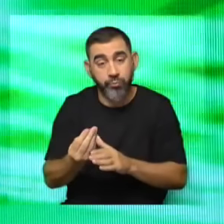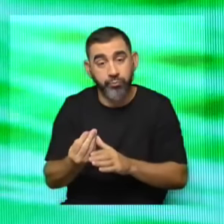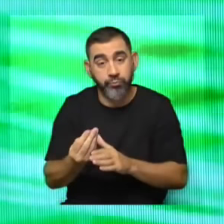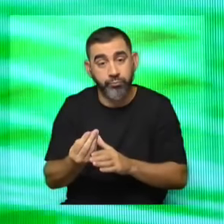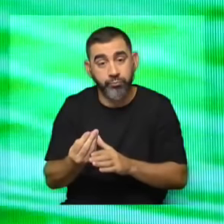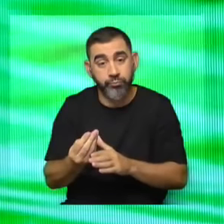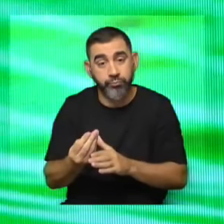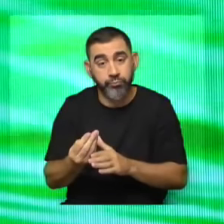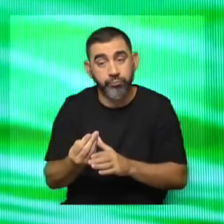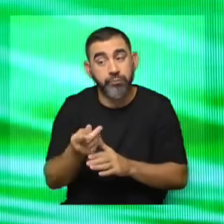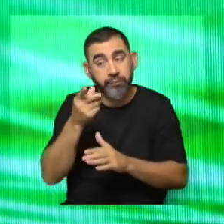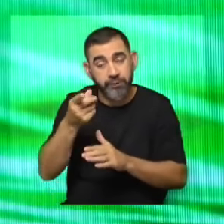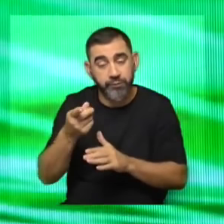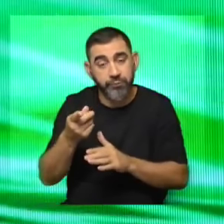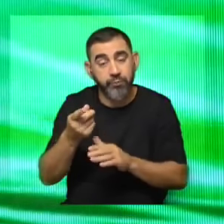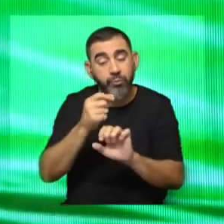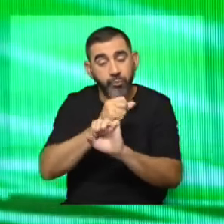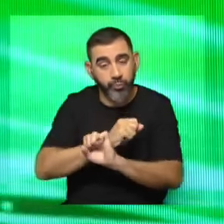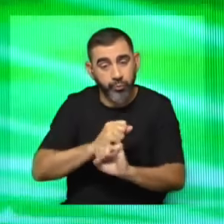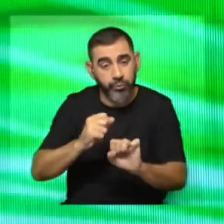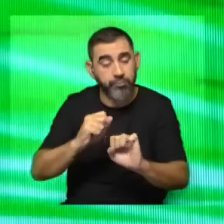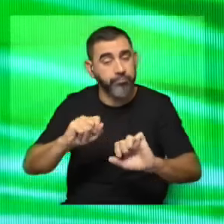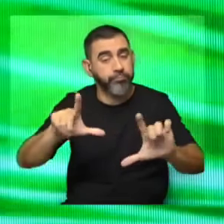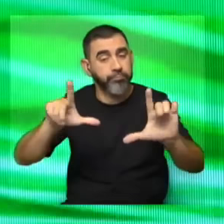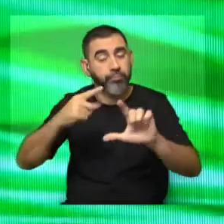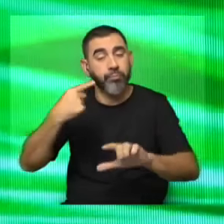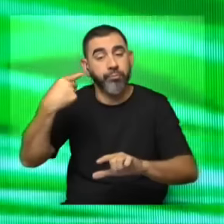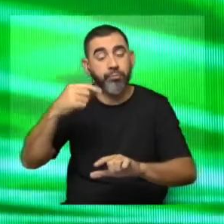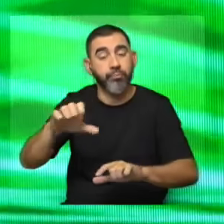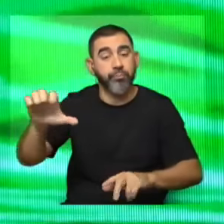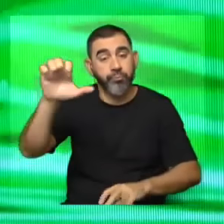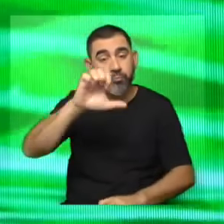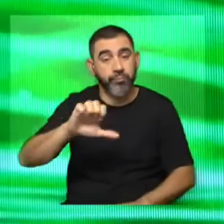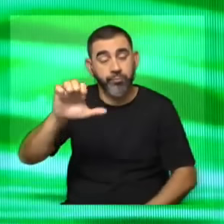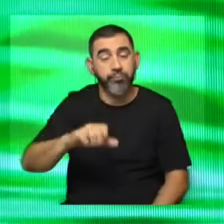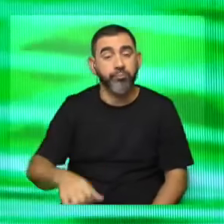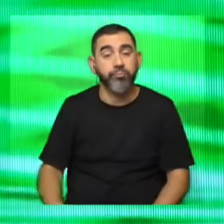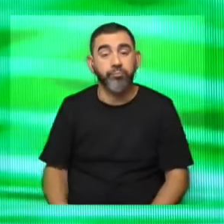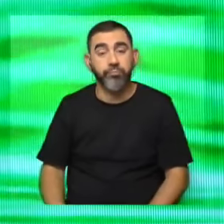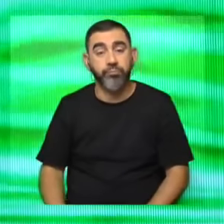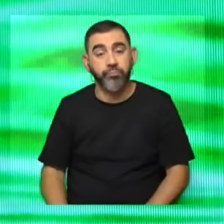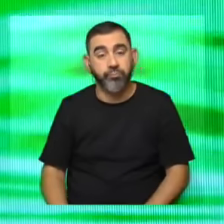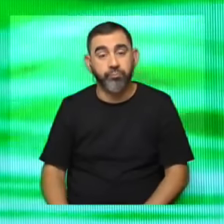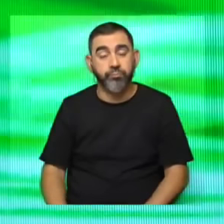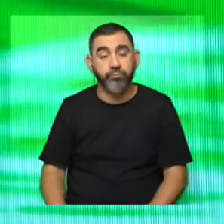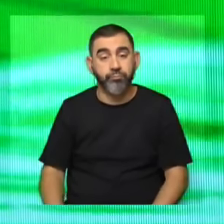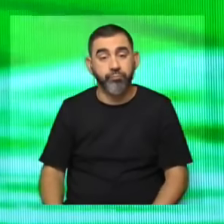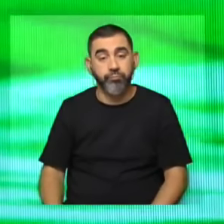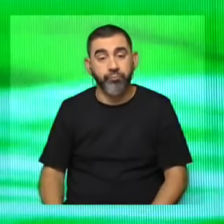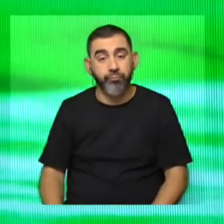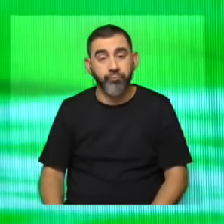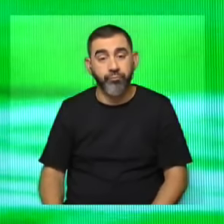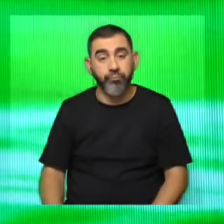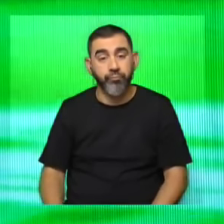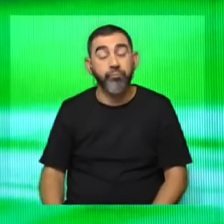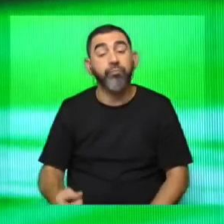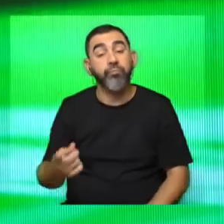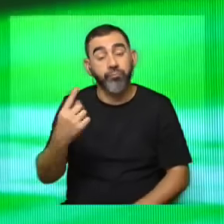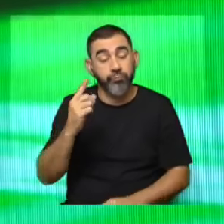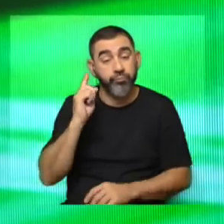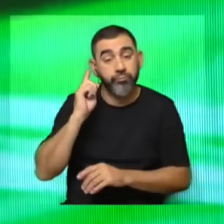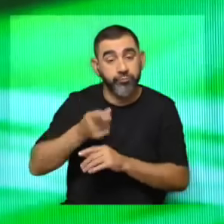generó este podía generar una imagen negativa de la empresa cosa cuestionable pero que es lo que la empresa plantea y por lo tanto decide